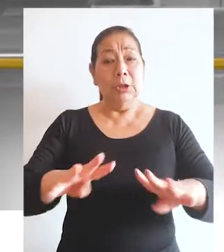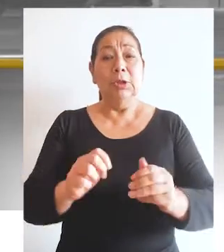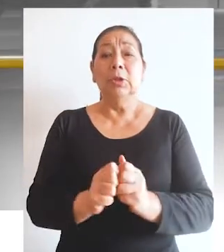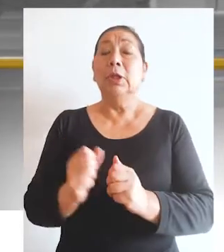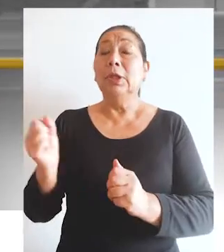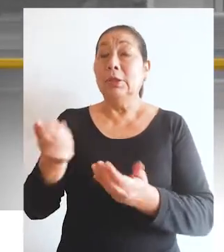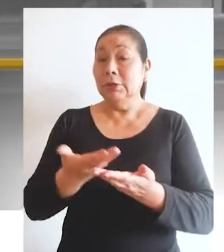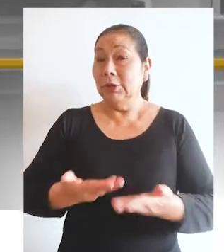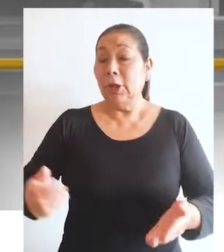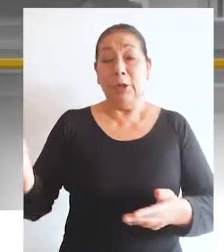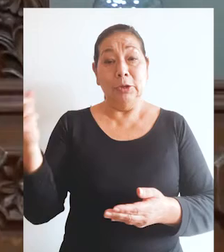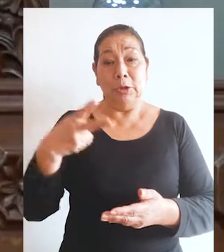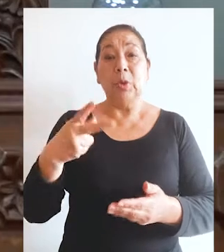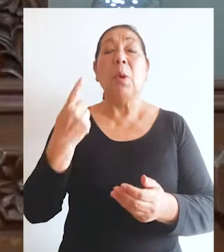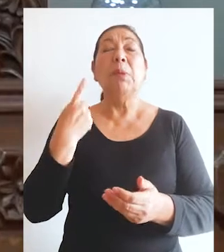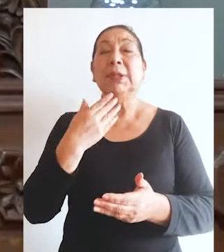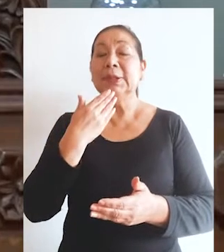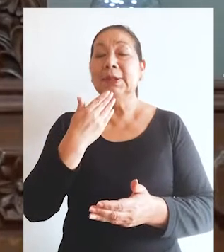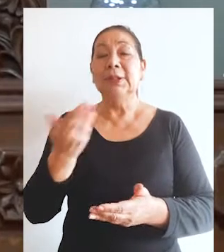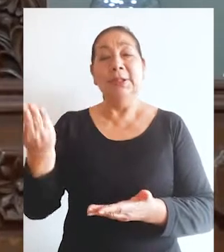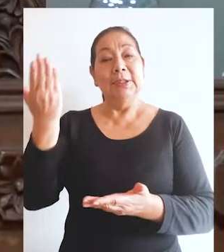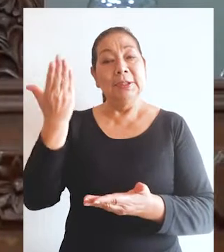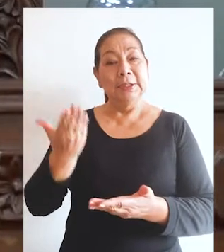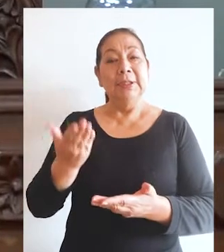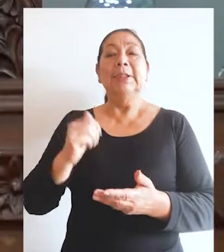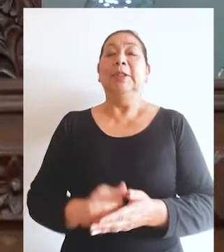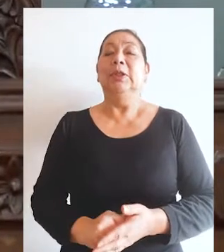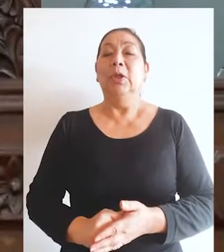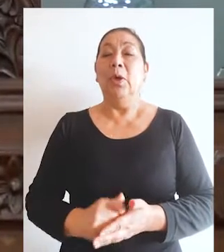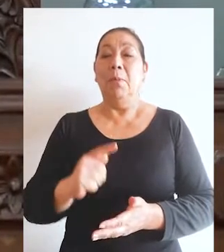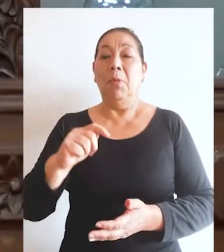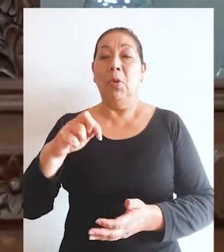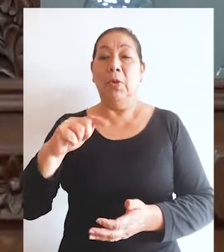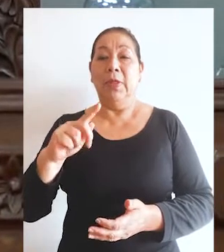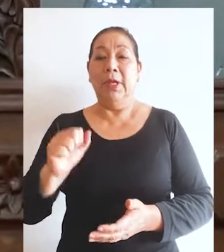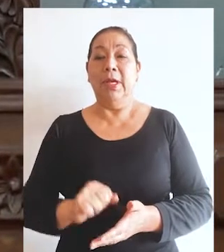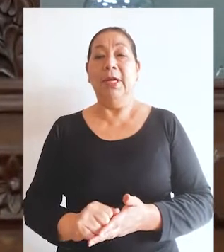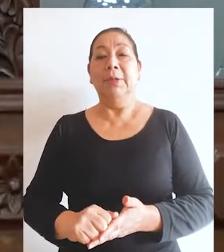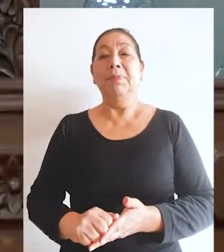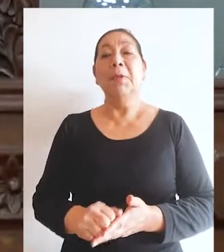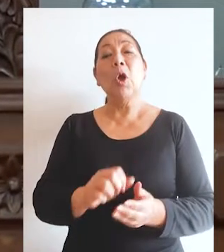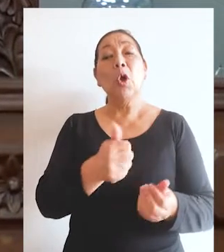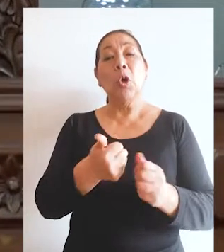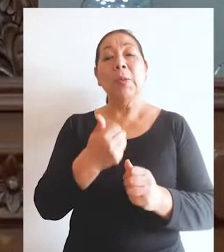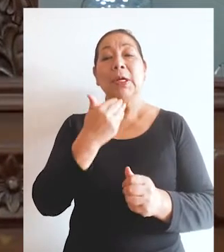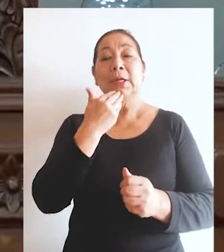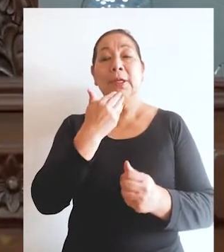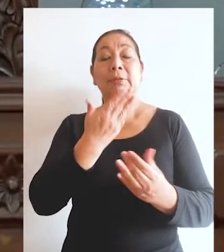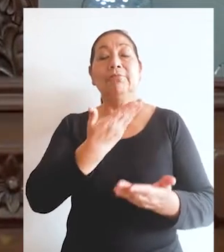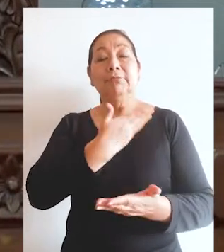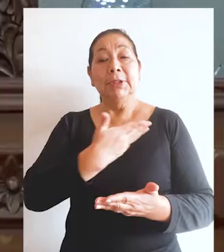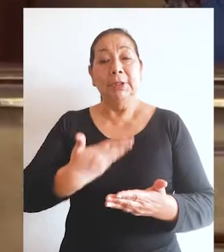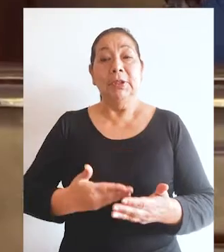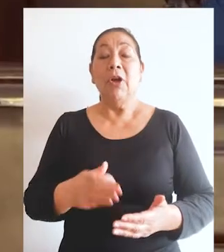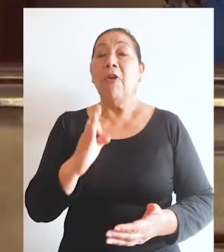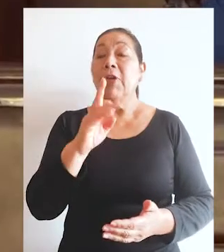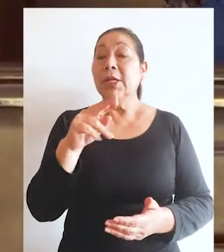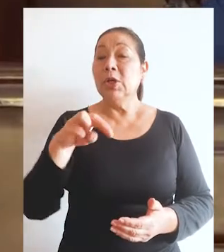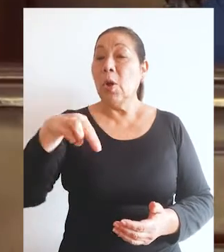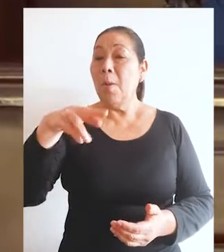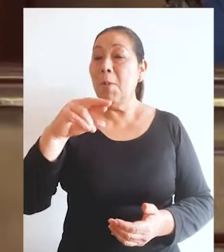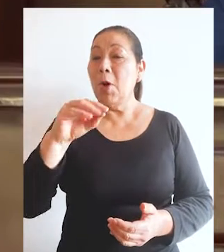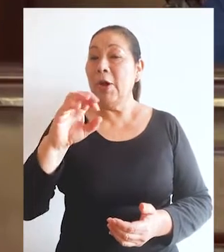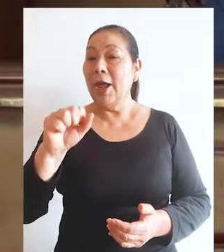la Sala Segunda, integrada por los magistrados Gustavo Gutiérrez Tixe, quien la preside,